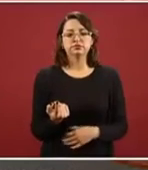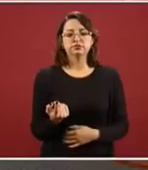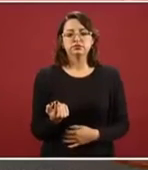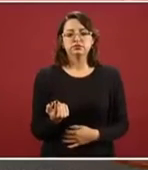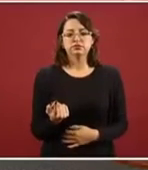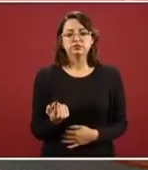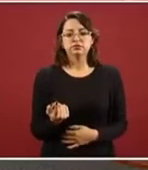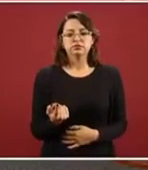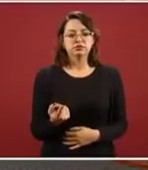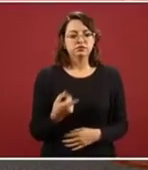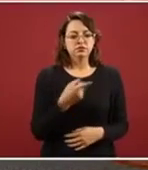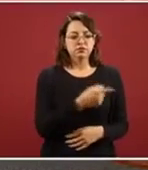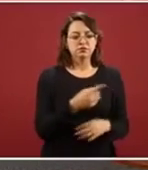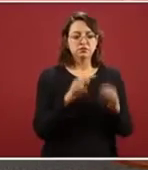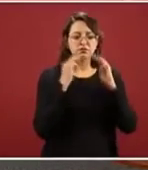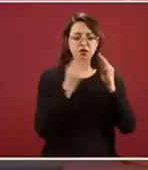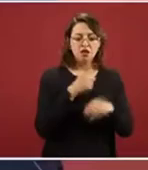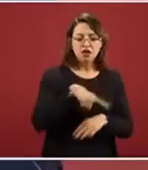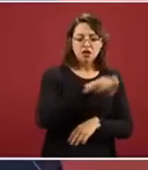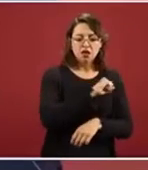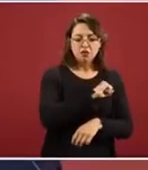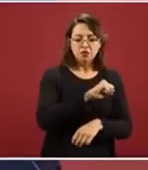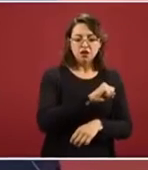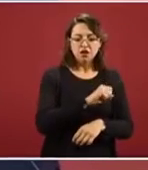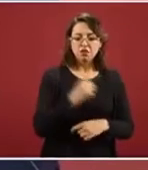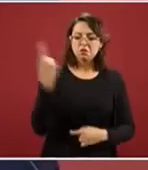manda la delincuencia,